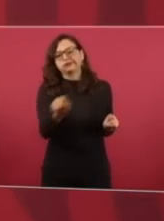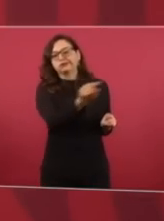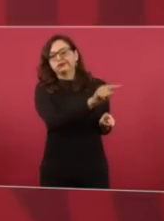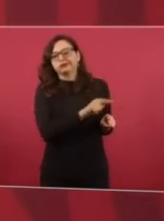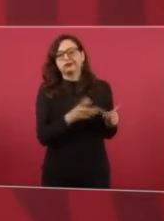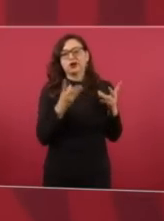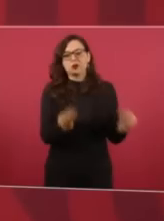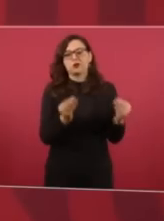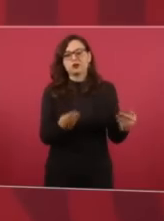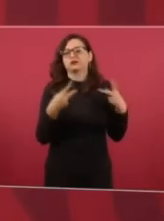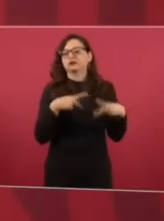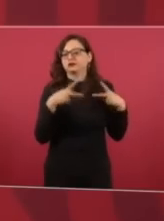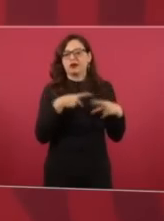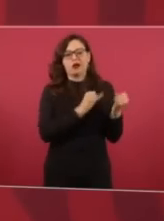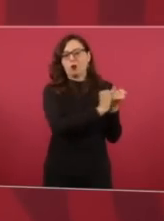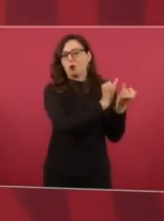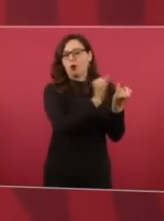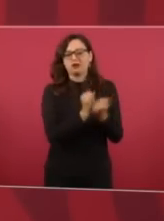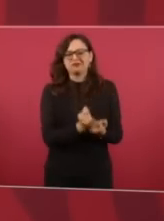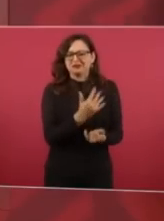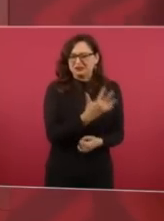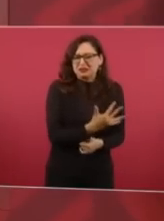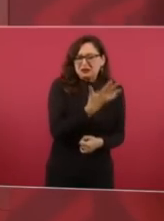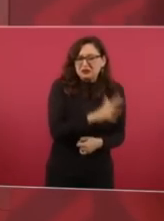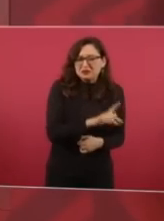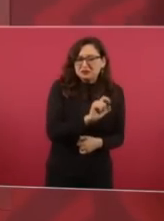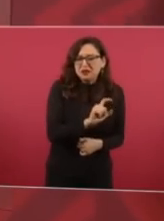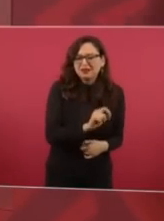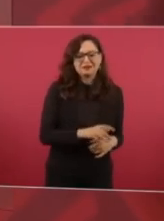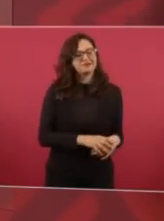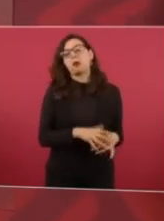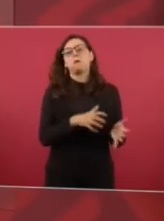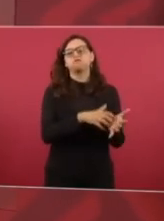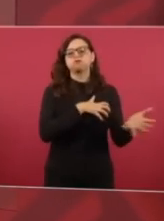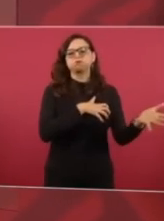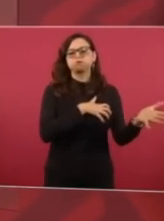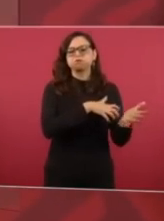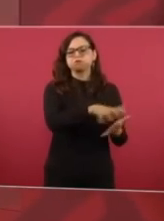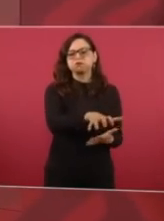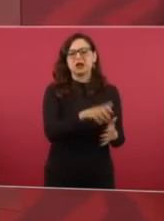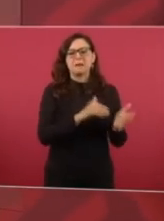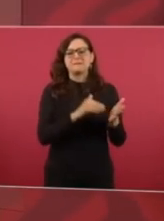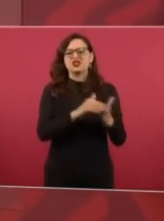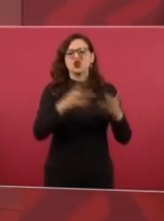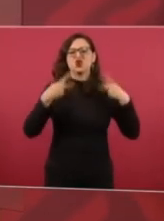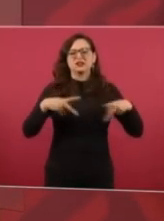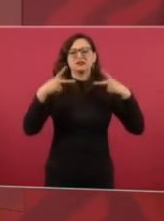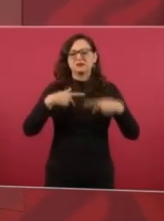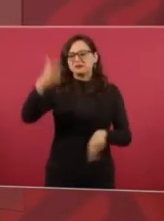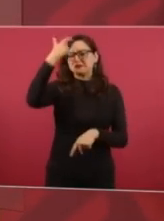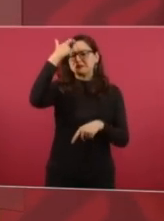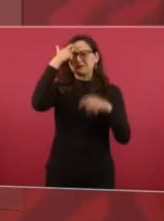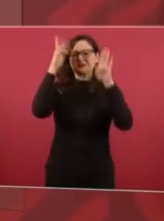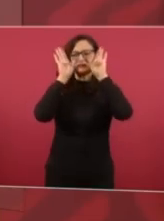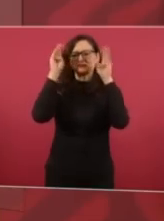cinco no son diez no son veinte no piensan así millones millones